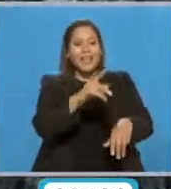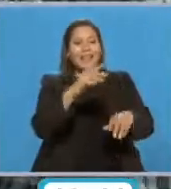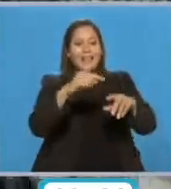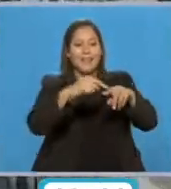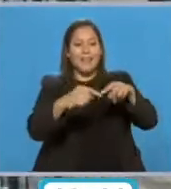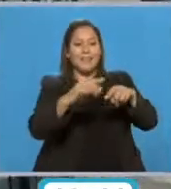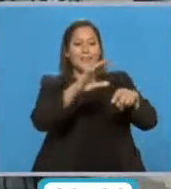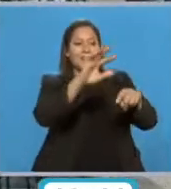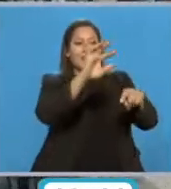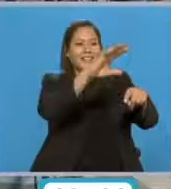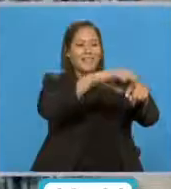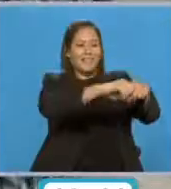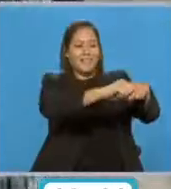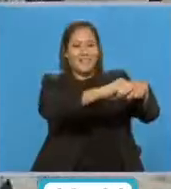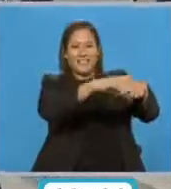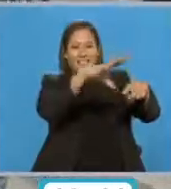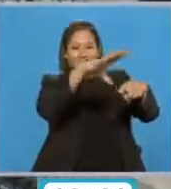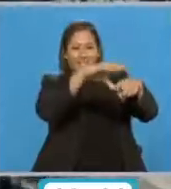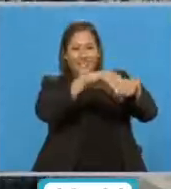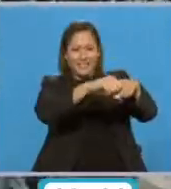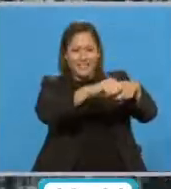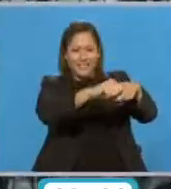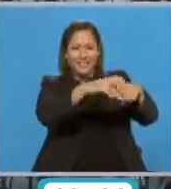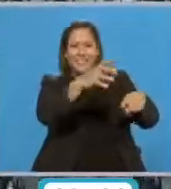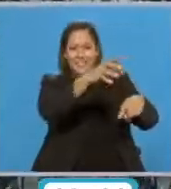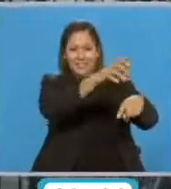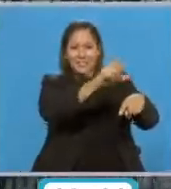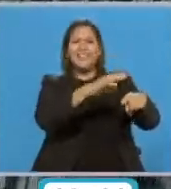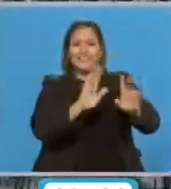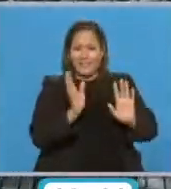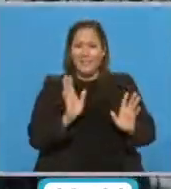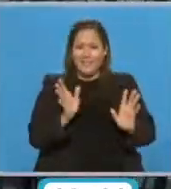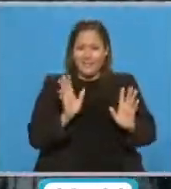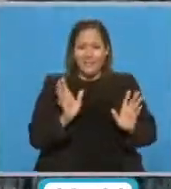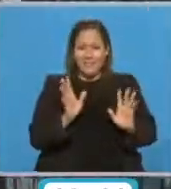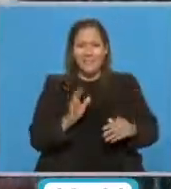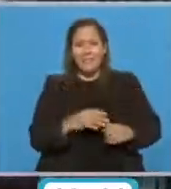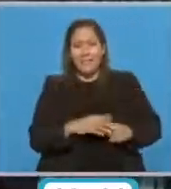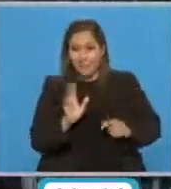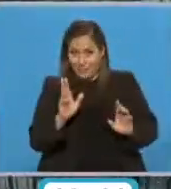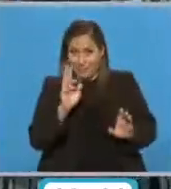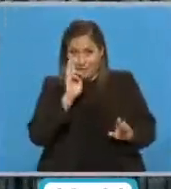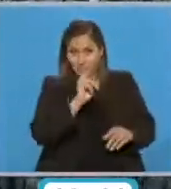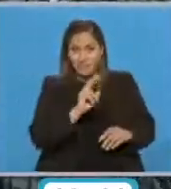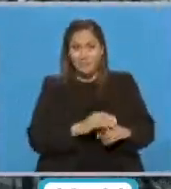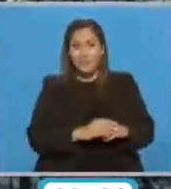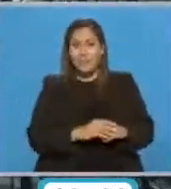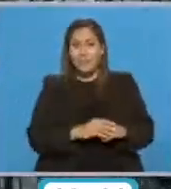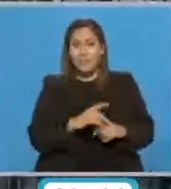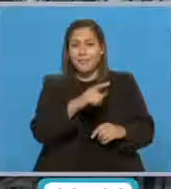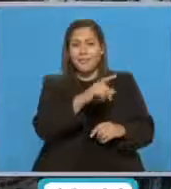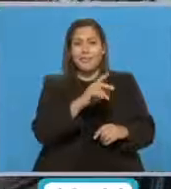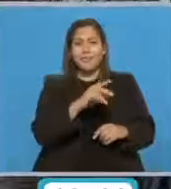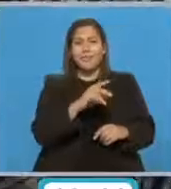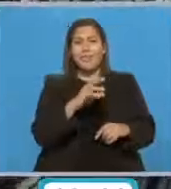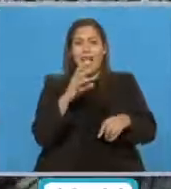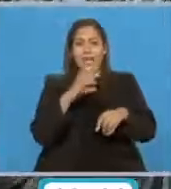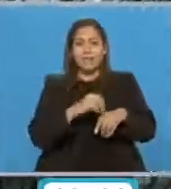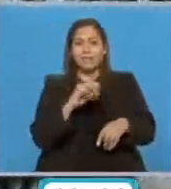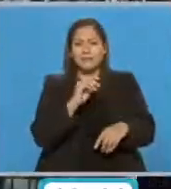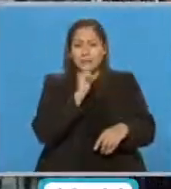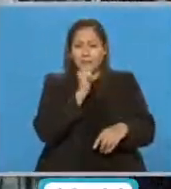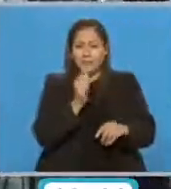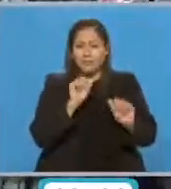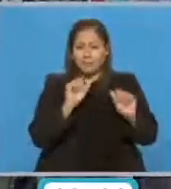dedo. Como ve, agárreselo bien el dedo. Sí, pues ya lo agarré. ¿Pero qué es? Ya vio que no, bueno, ya vio que no un hombre? no se muerde. No,